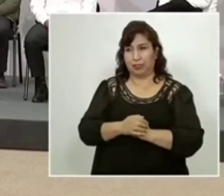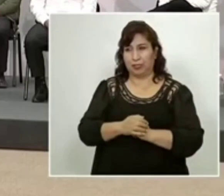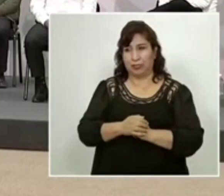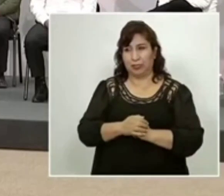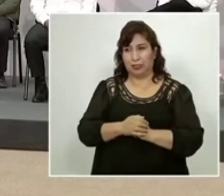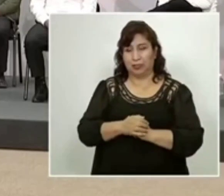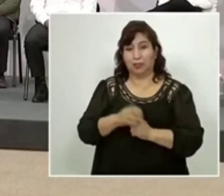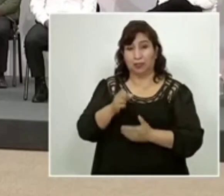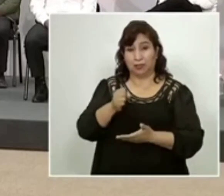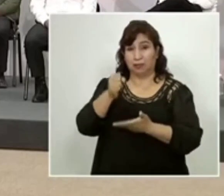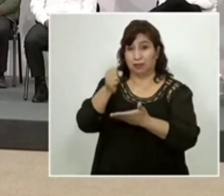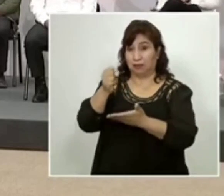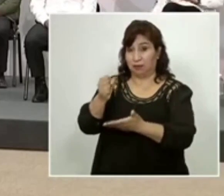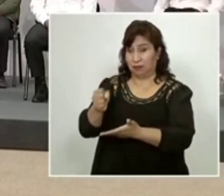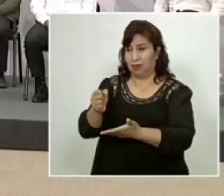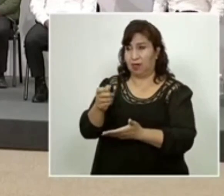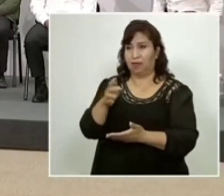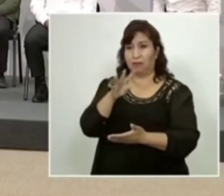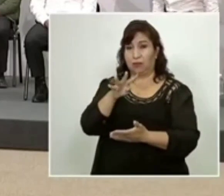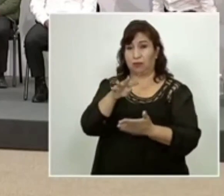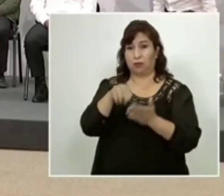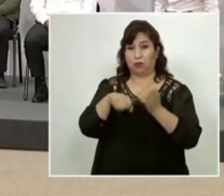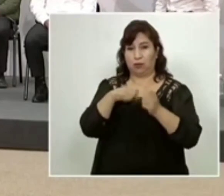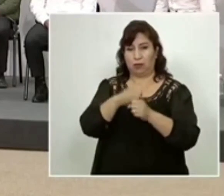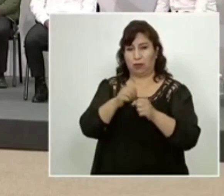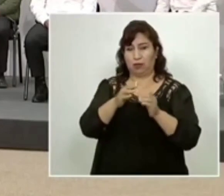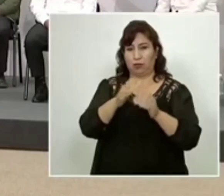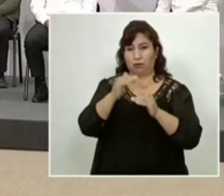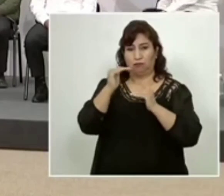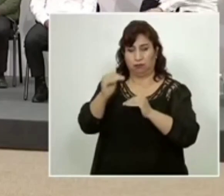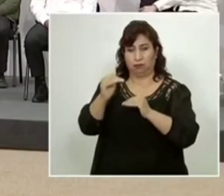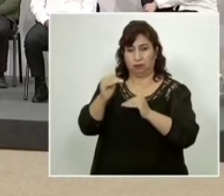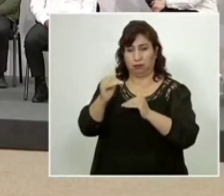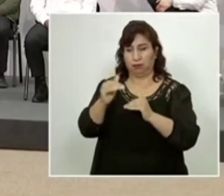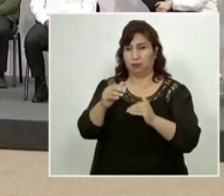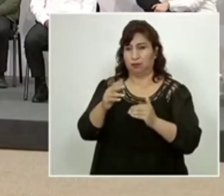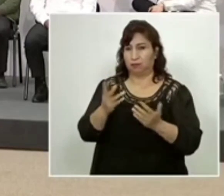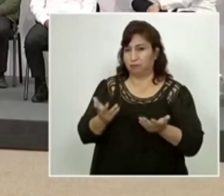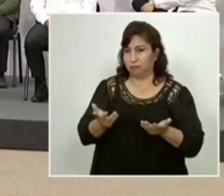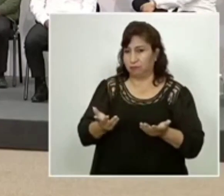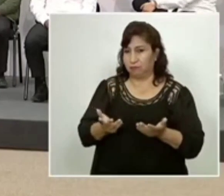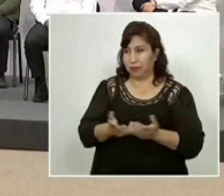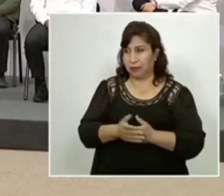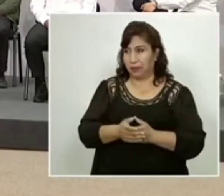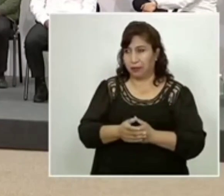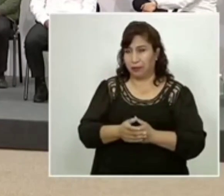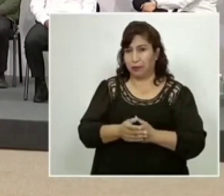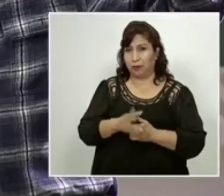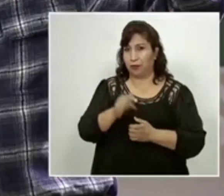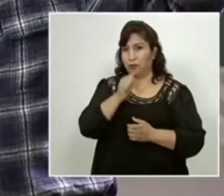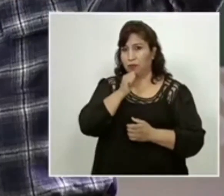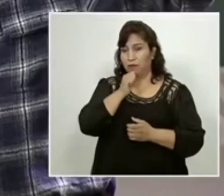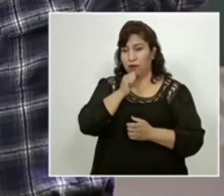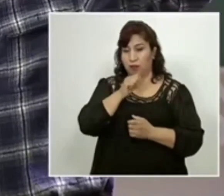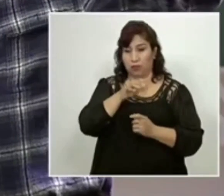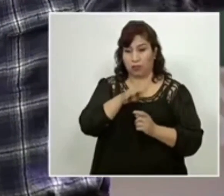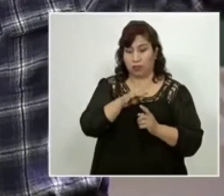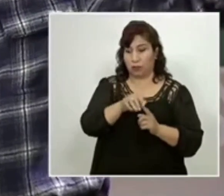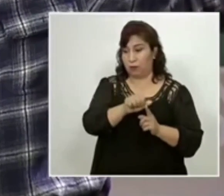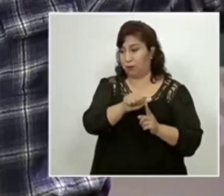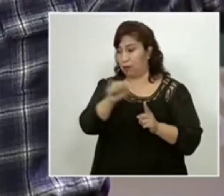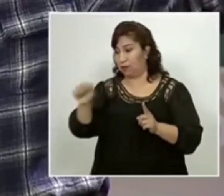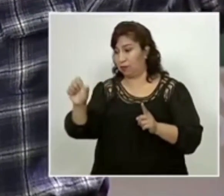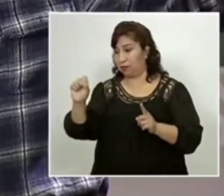Se entrega hasta 19 años, pero no tenemos cubierto de 19 a